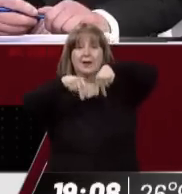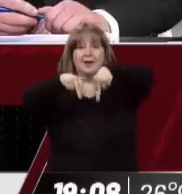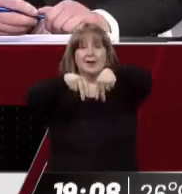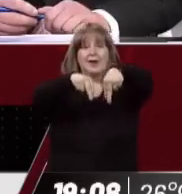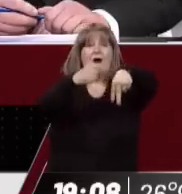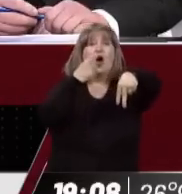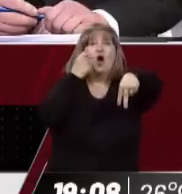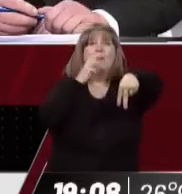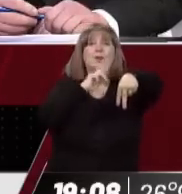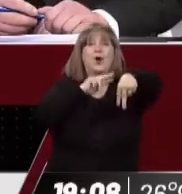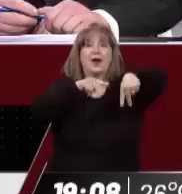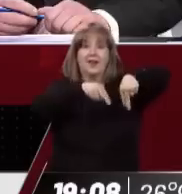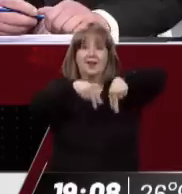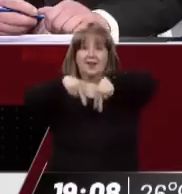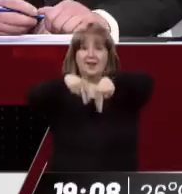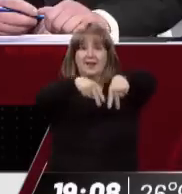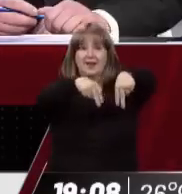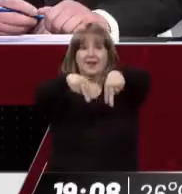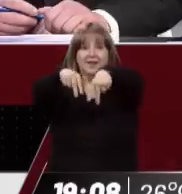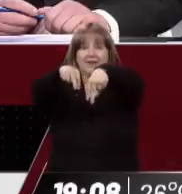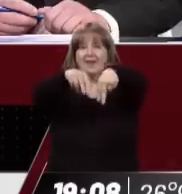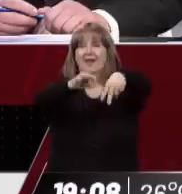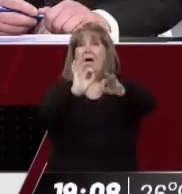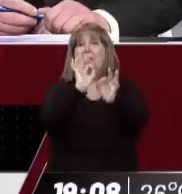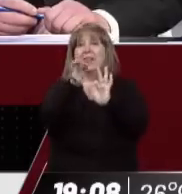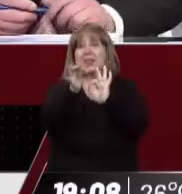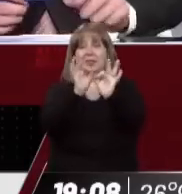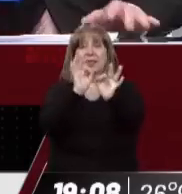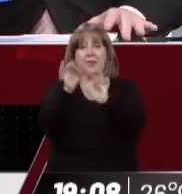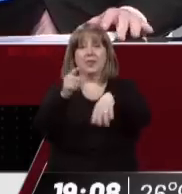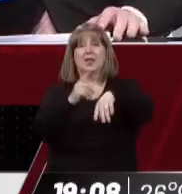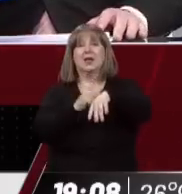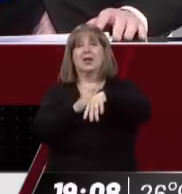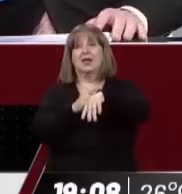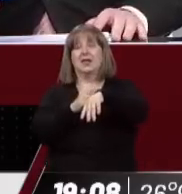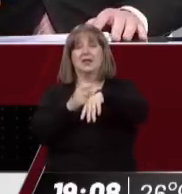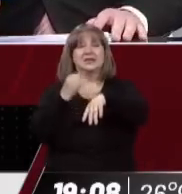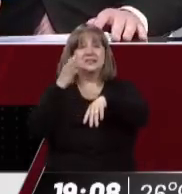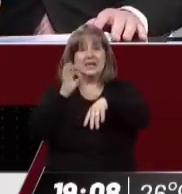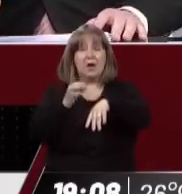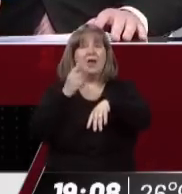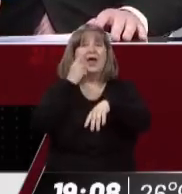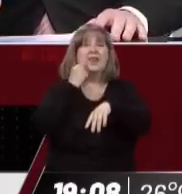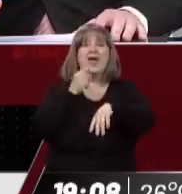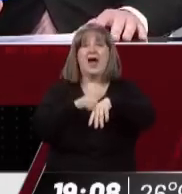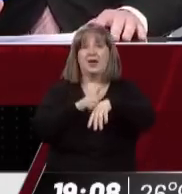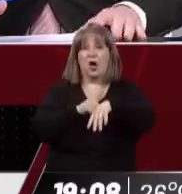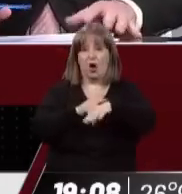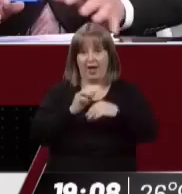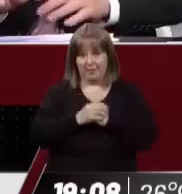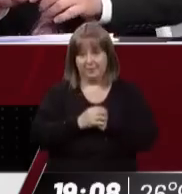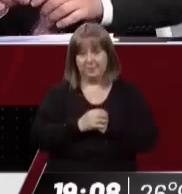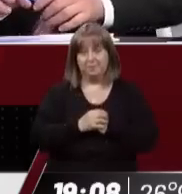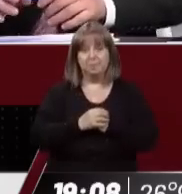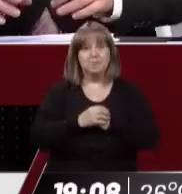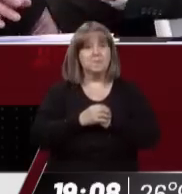también reconstruir no como fueron esos minutos previos al ataque y también los posteriores sabes que me